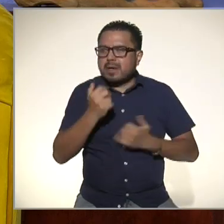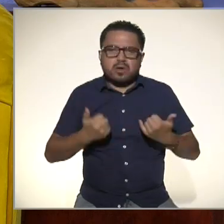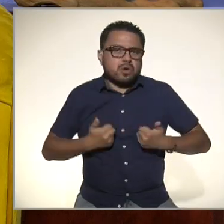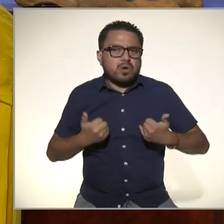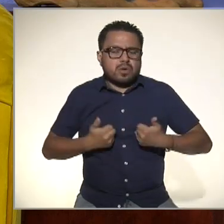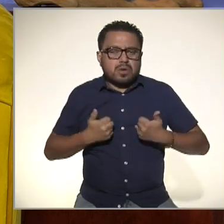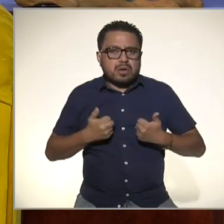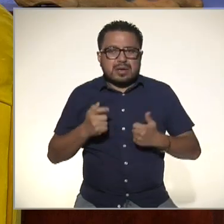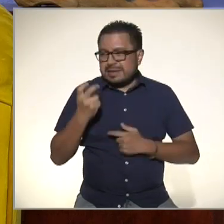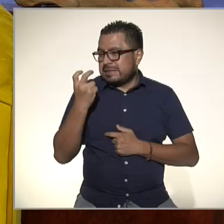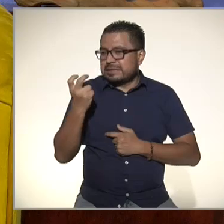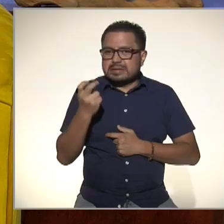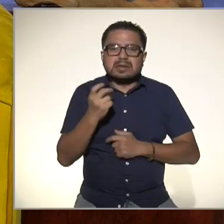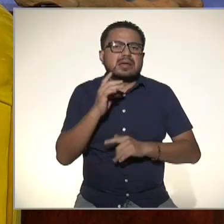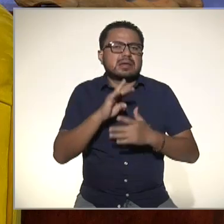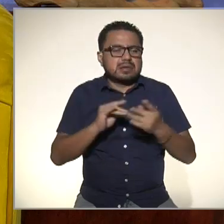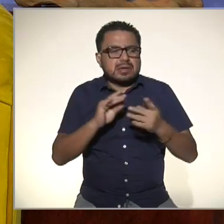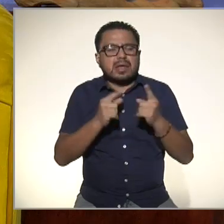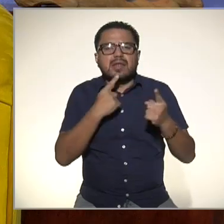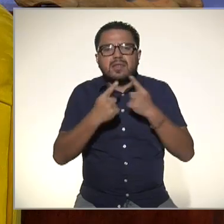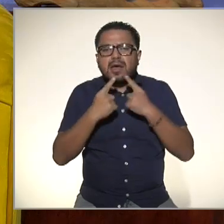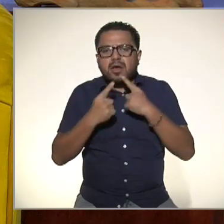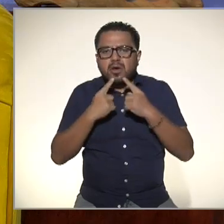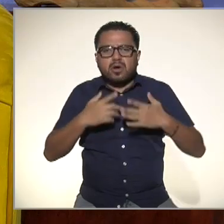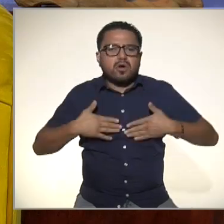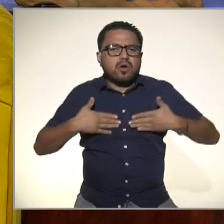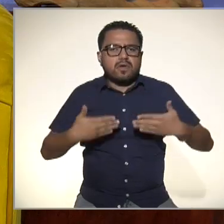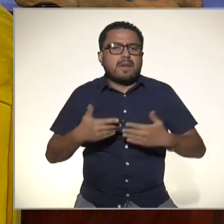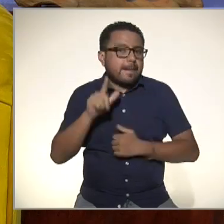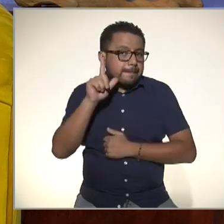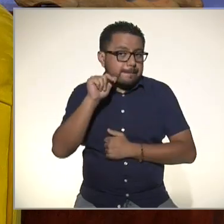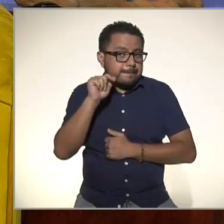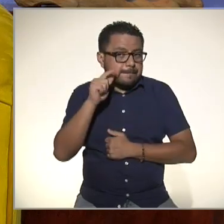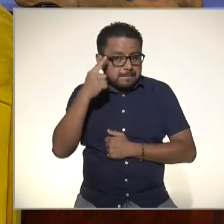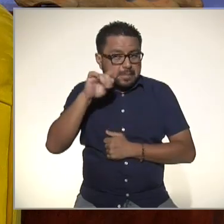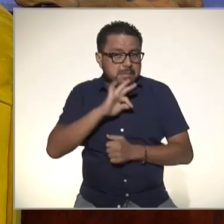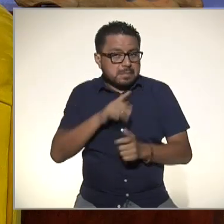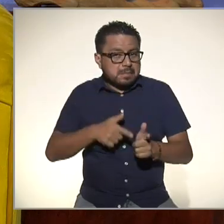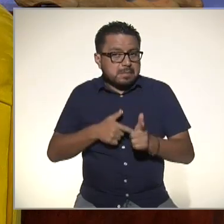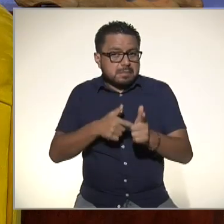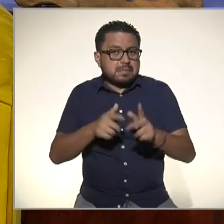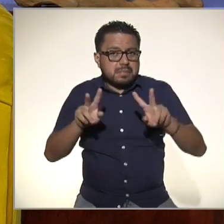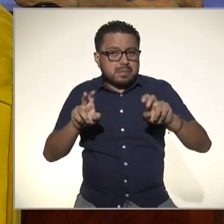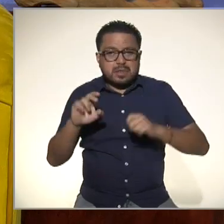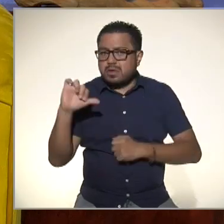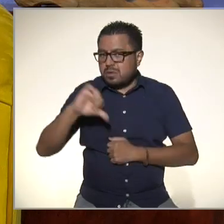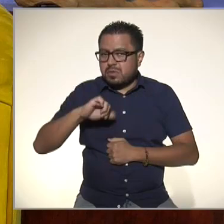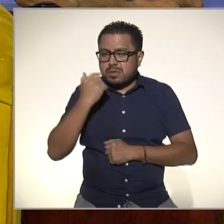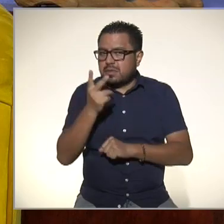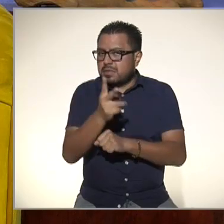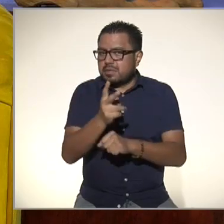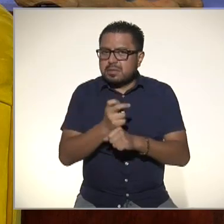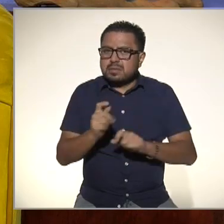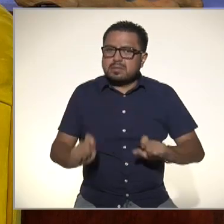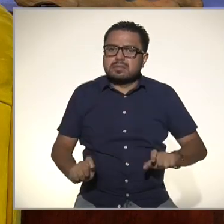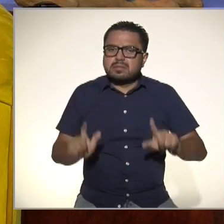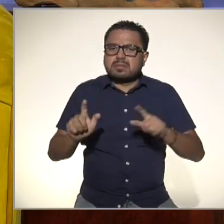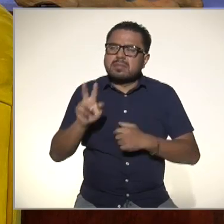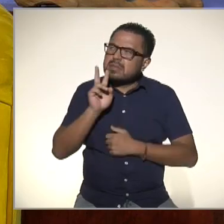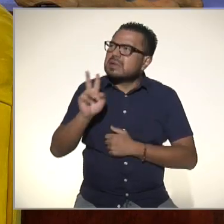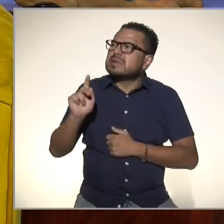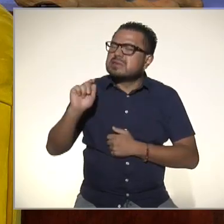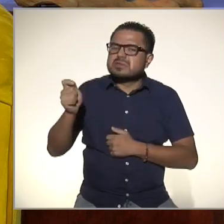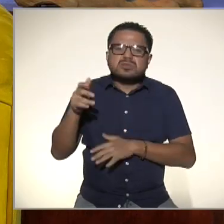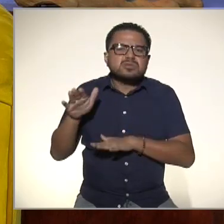Bueno, pues de eso aquí en Diálogos en Confianza el día de mañana. Y para seguir nuestro tema del día de hoy, quiero invitarles a que veamos esta cápsula